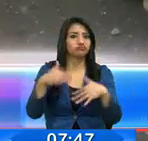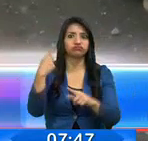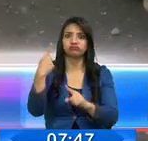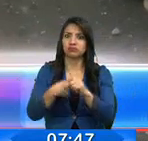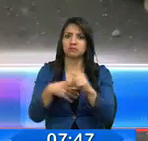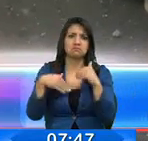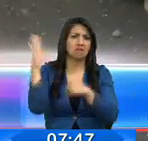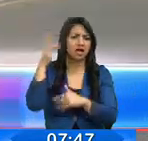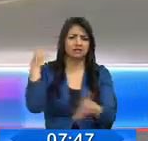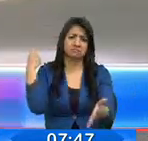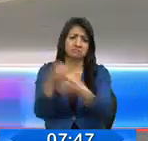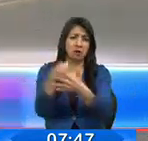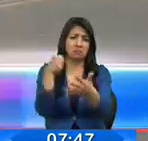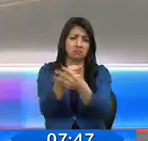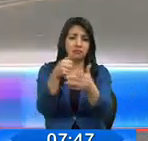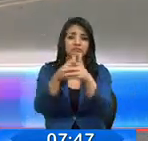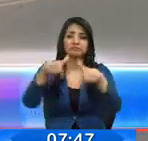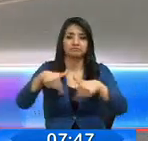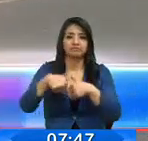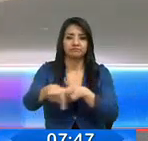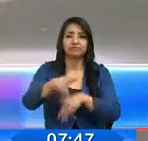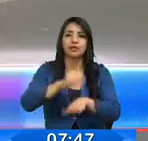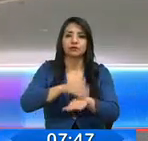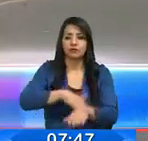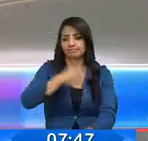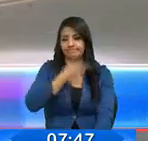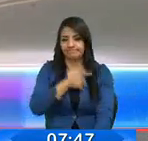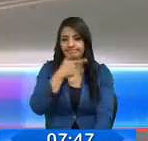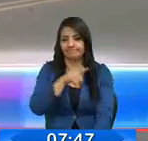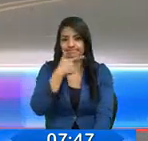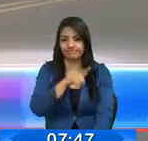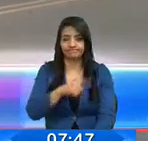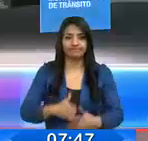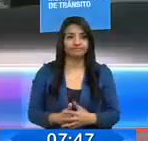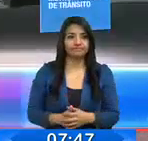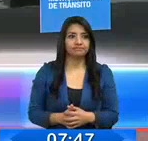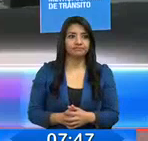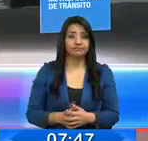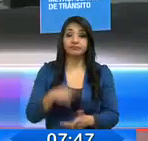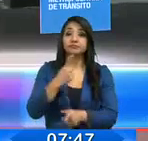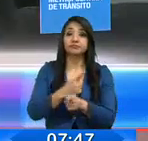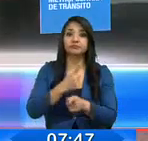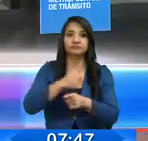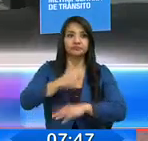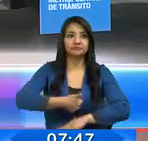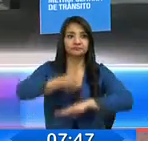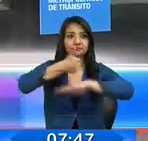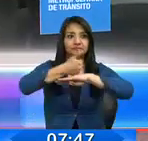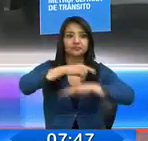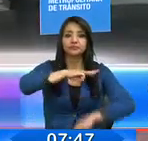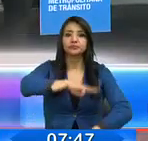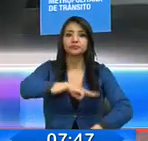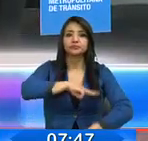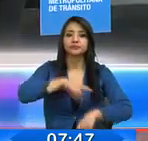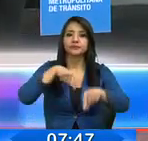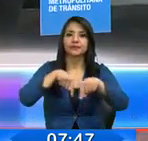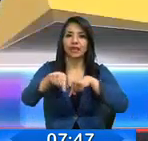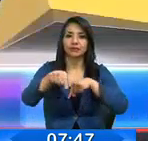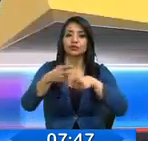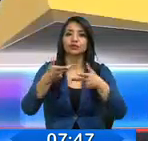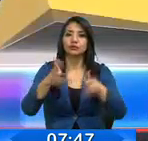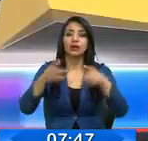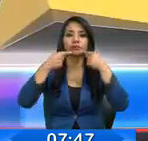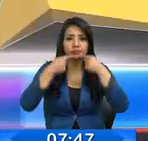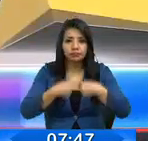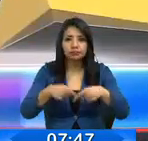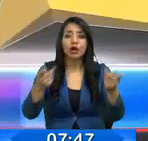más incidentes en las vías ocurren por la ingesta de licor. Por esta razón, la Agencia Metropolitana de Tránsito hizo el